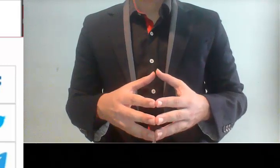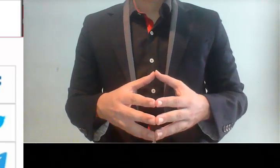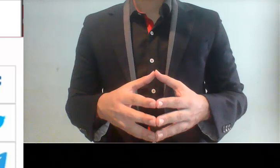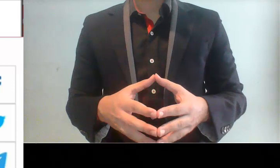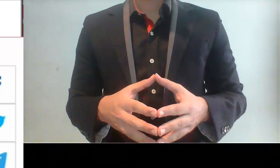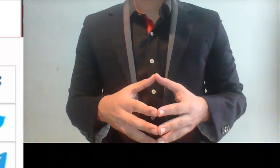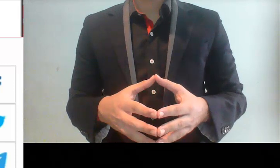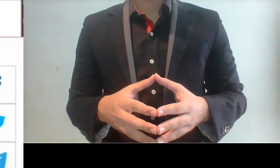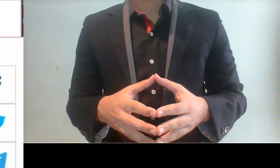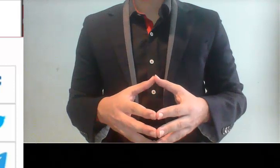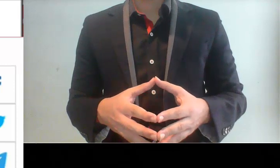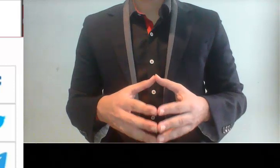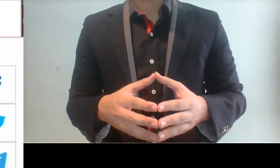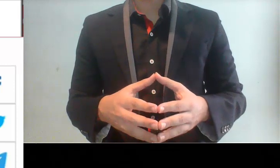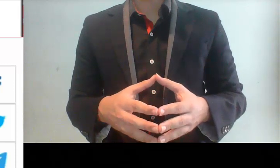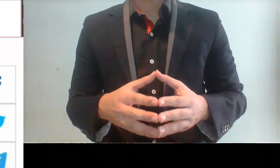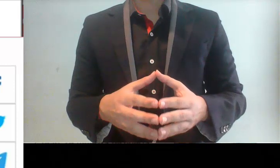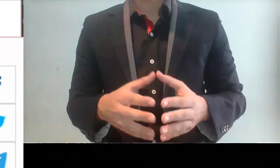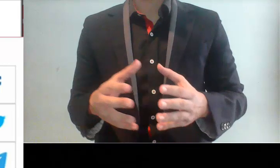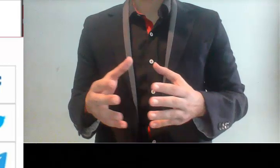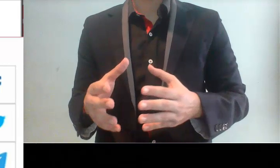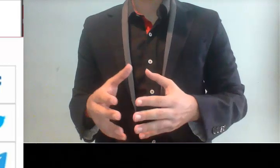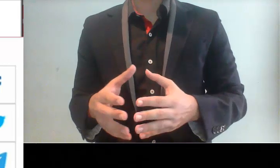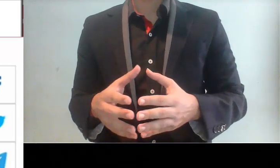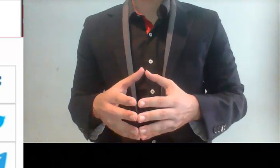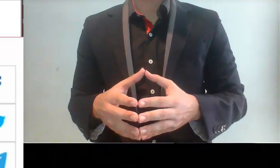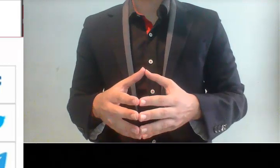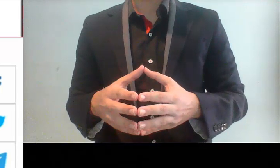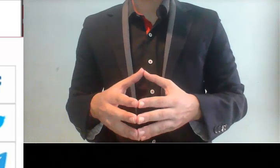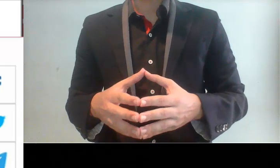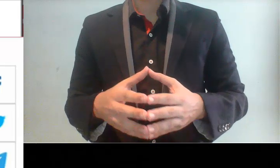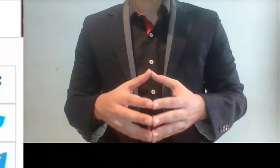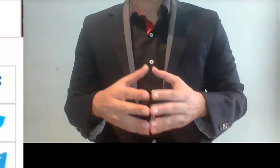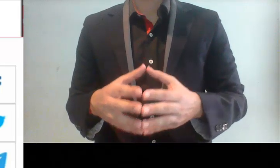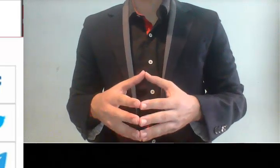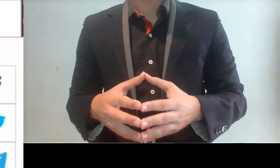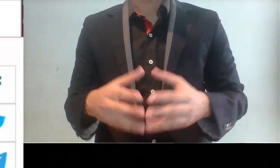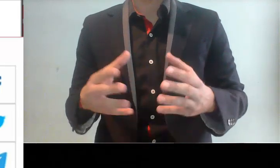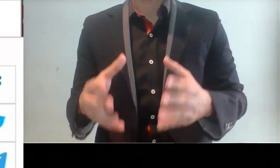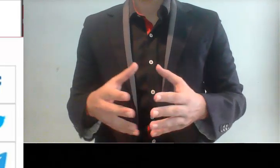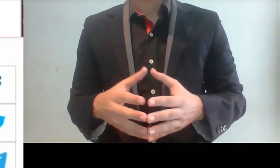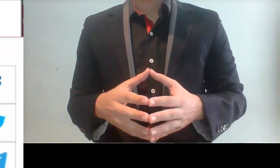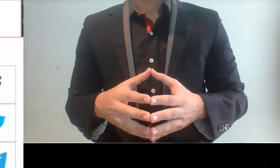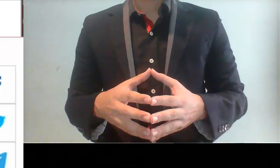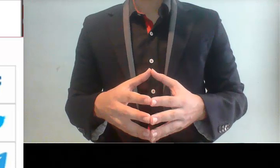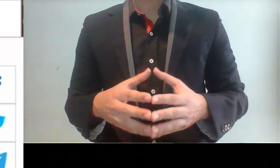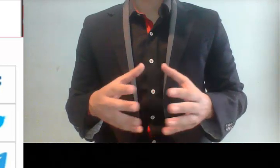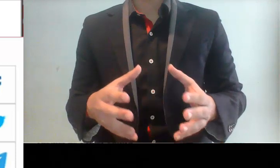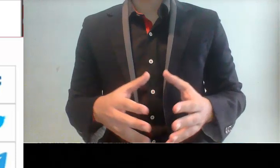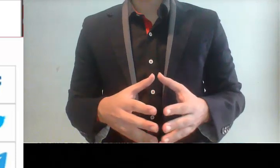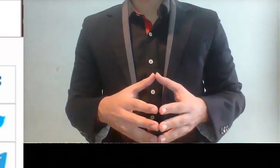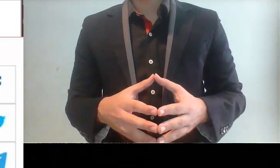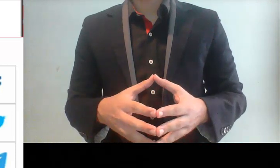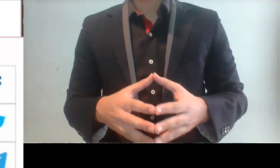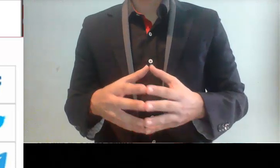proceso de elecciones, este código se va a ejecutar. ¿Y qué va a generar? Pues muy sencillo, que básicamente se pueda modificar